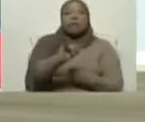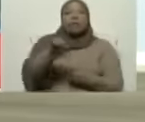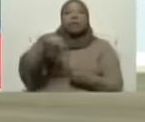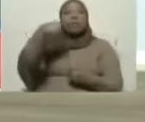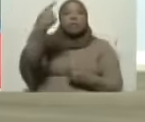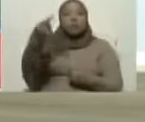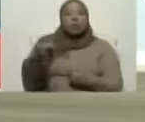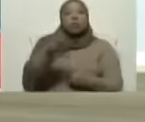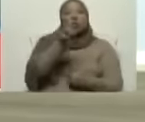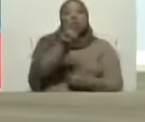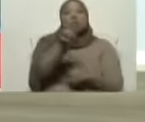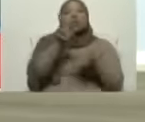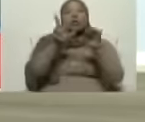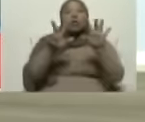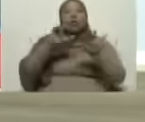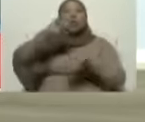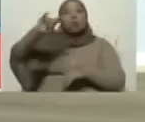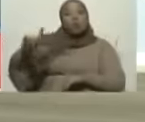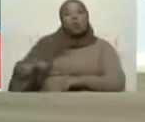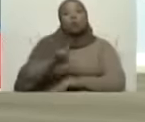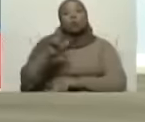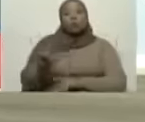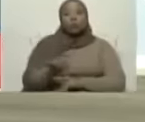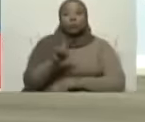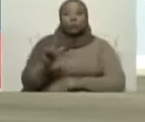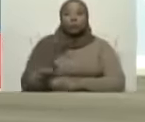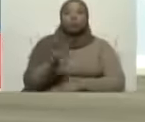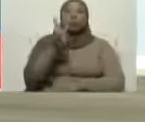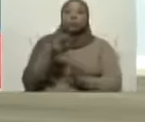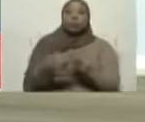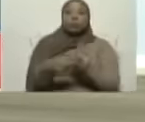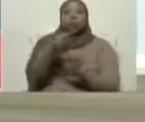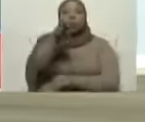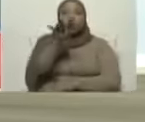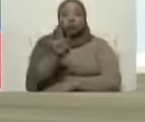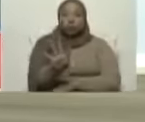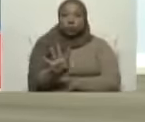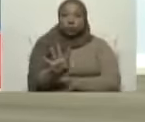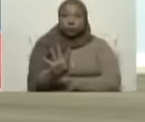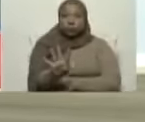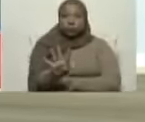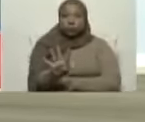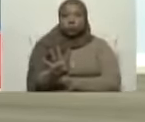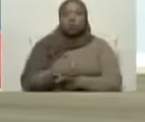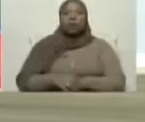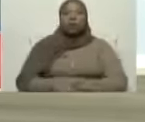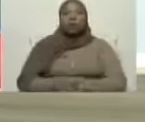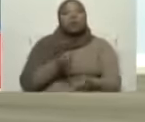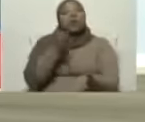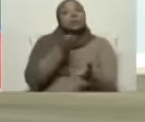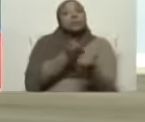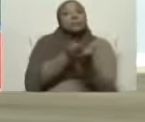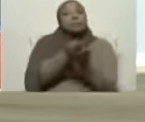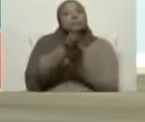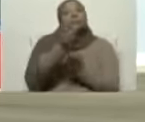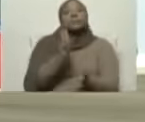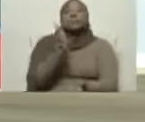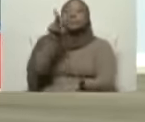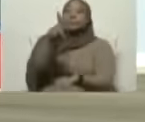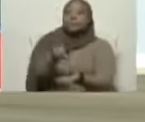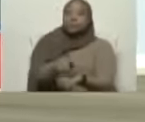próximo 28 de julio del 2024. Siempre que quienes